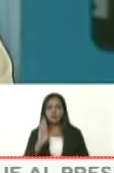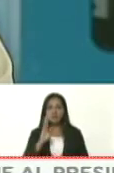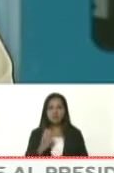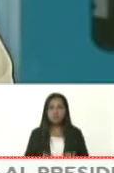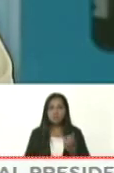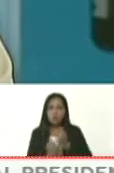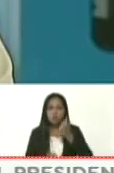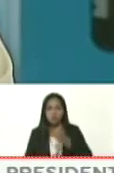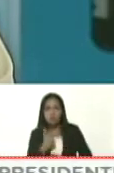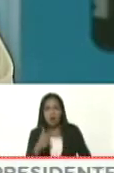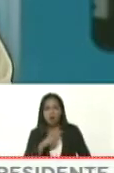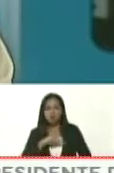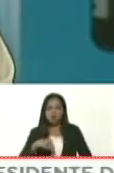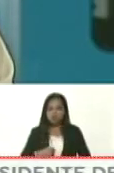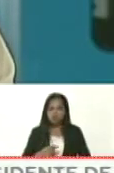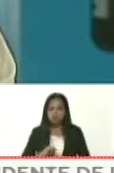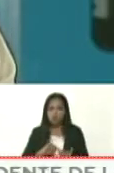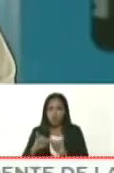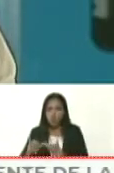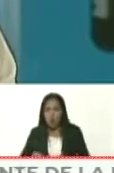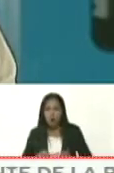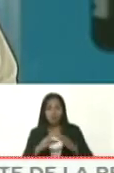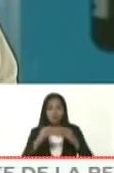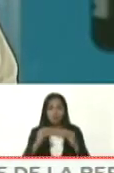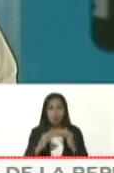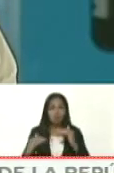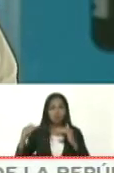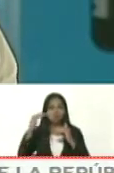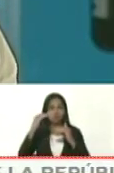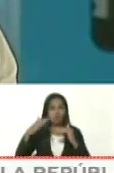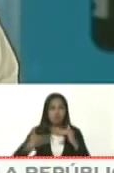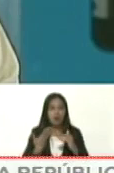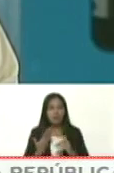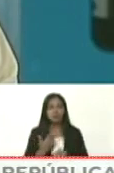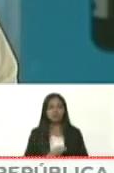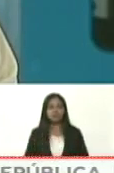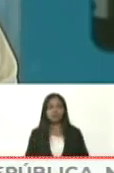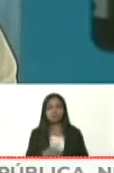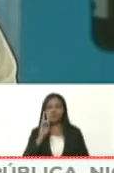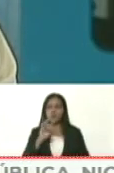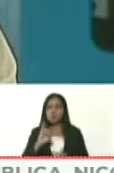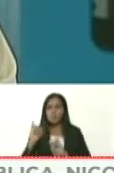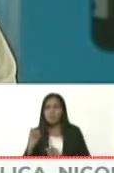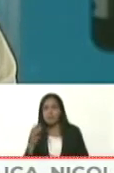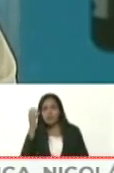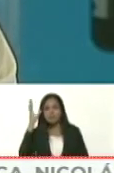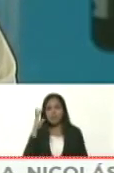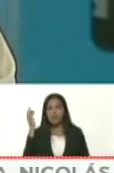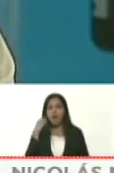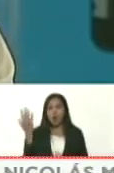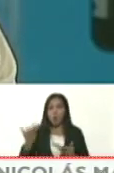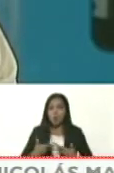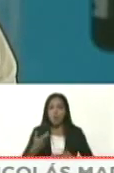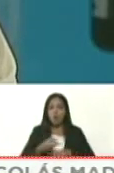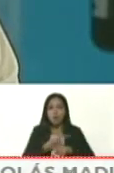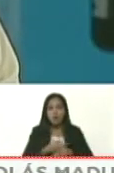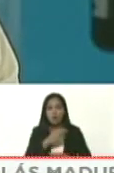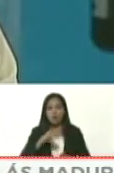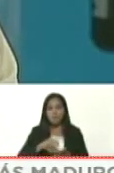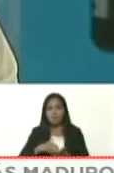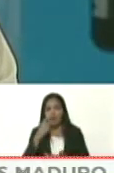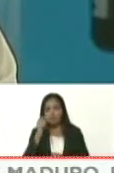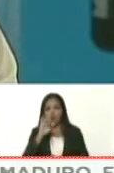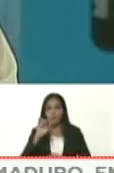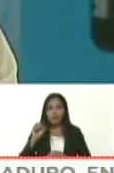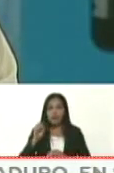y sustentable a todo nivel. Fíjense ustedes esta idea que nos trae el gobernador del estado Miranda, Héctor